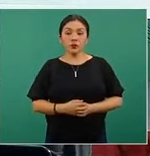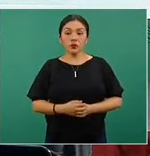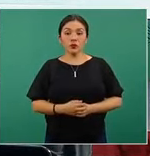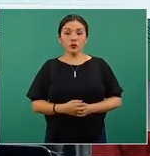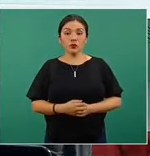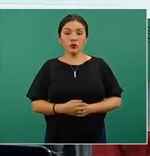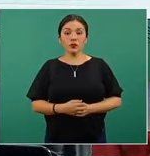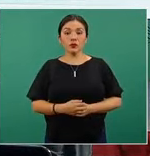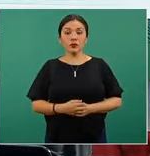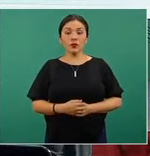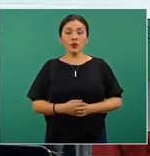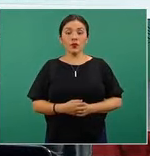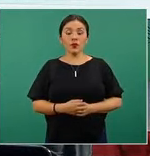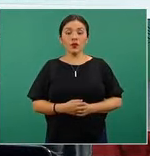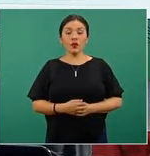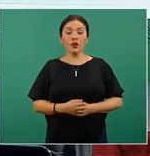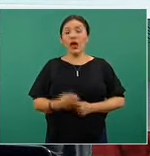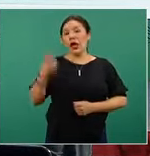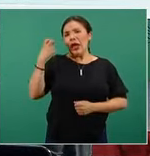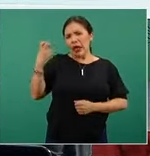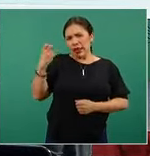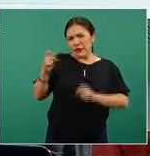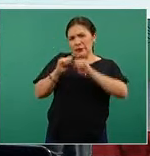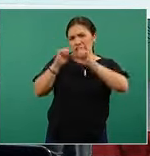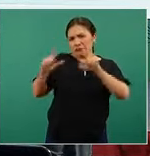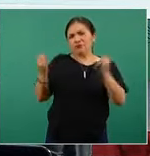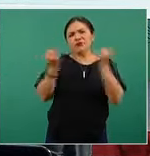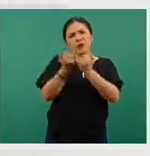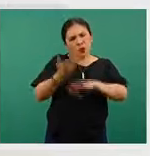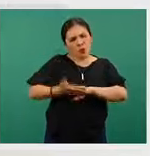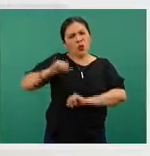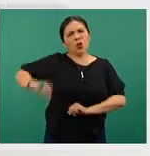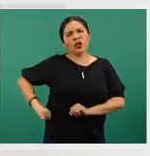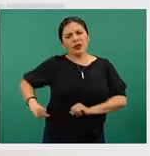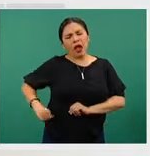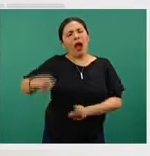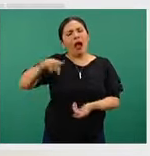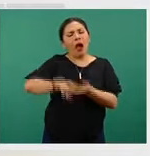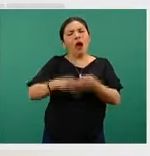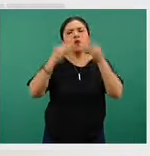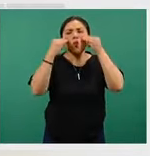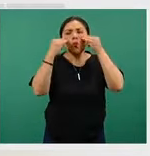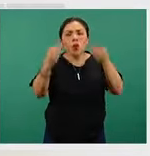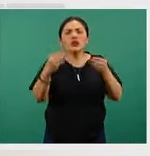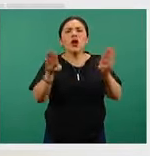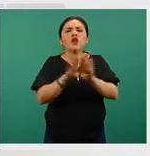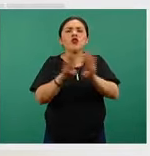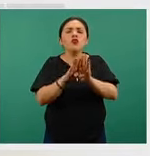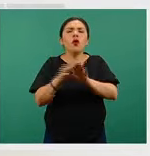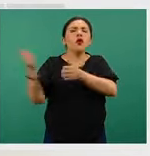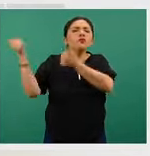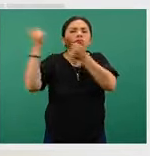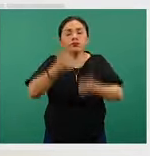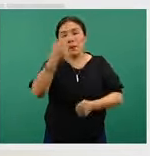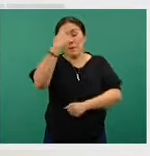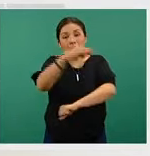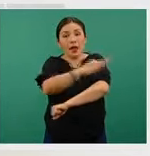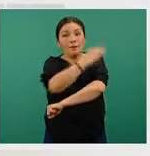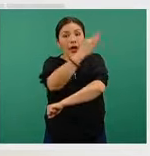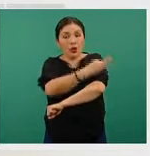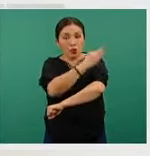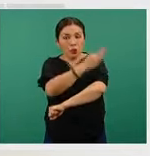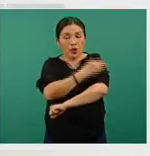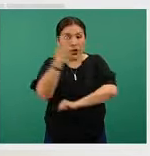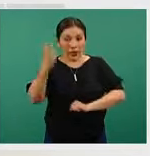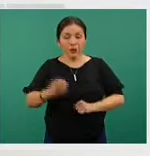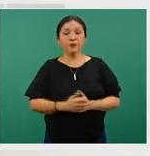pues bien esta diapositiva pues también es de sumo interés porque está demostrando pues los embarques de vacunas programas